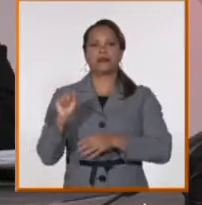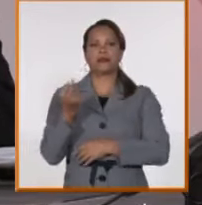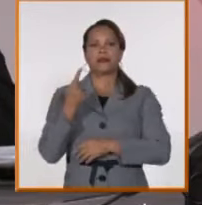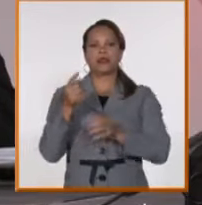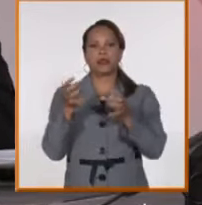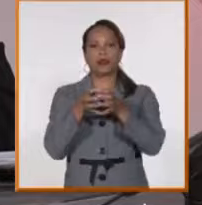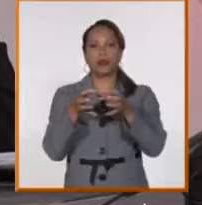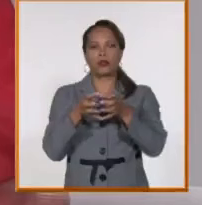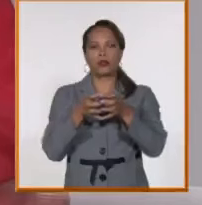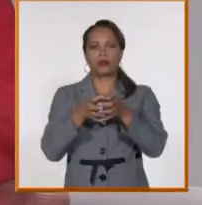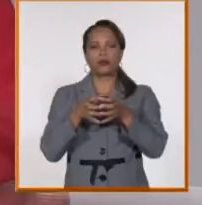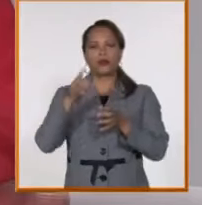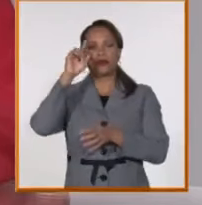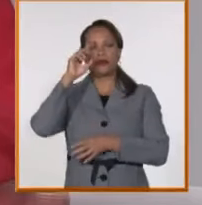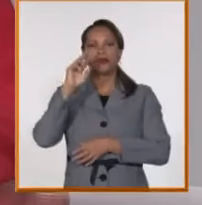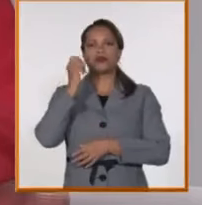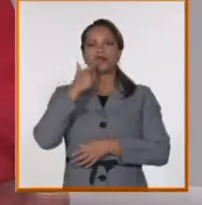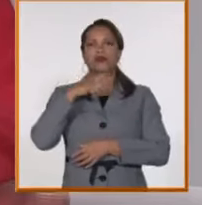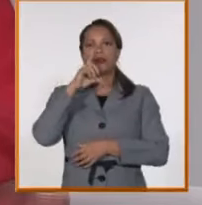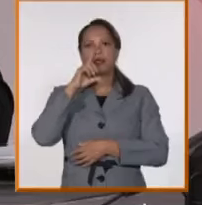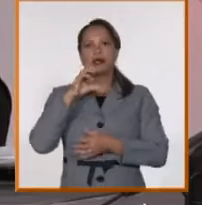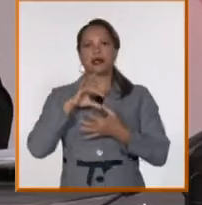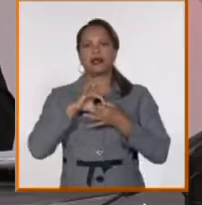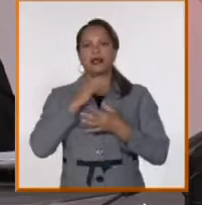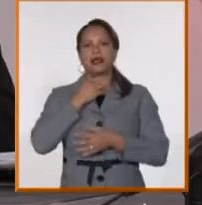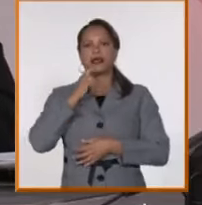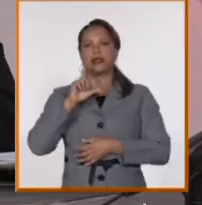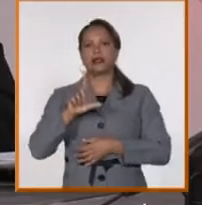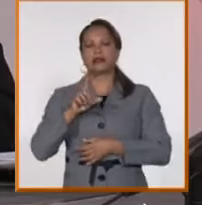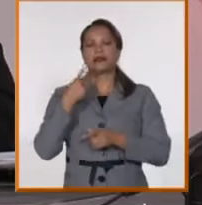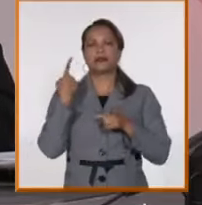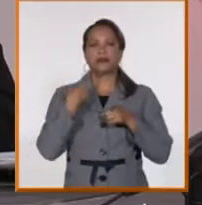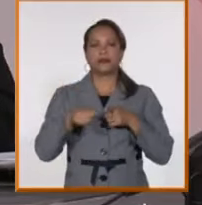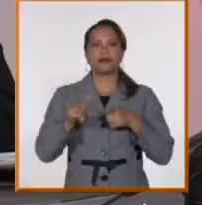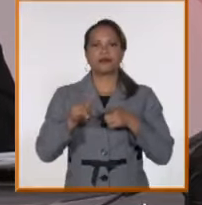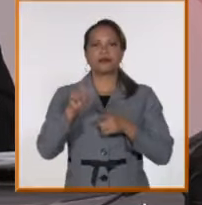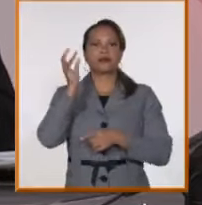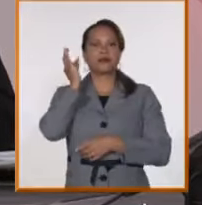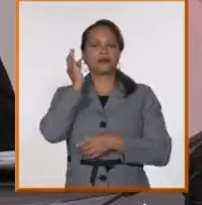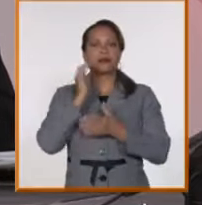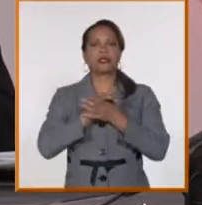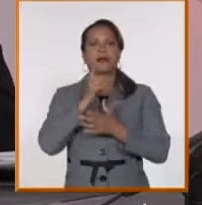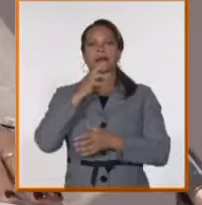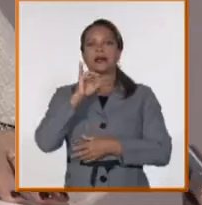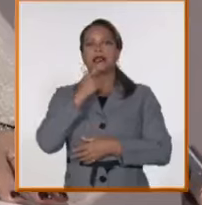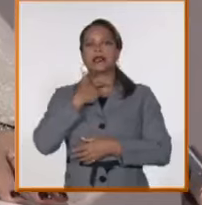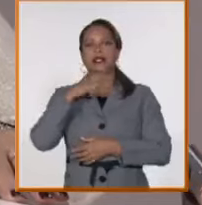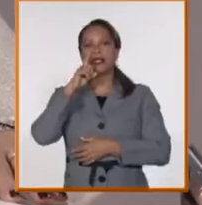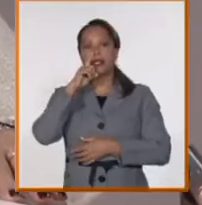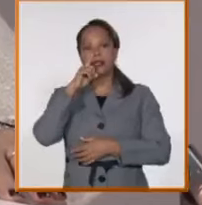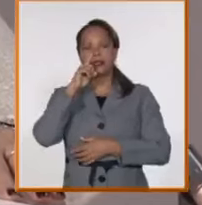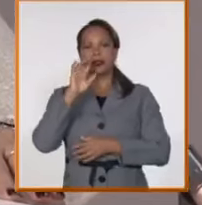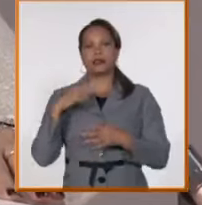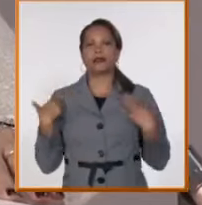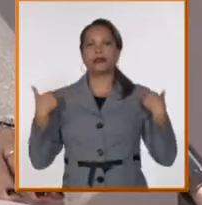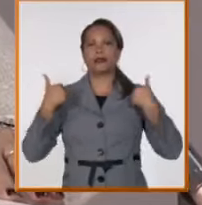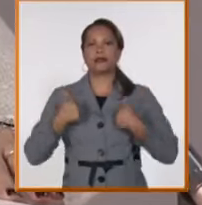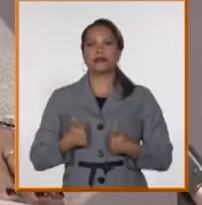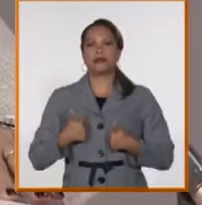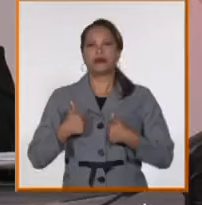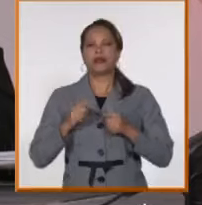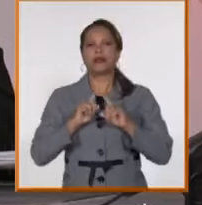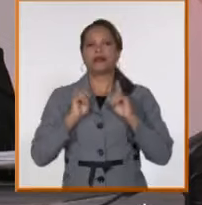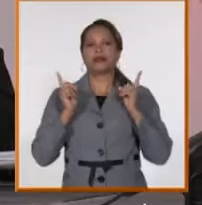compañera sol Ángel was Martín y la compañera marilin maqueira Correa directora general de Industria Nexus